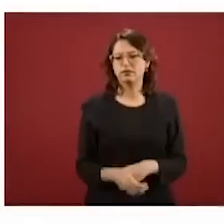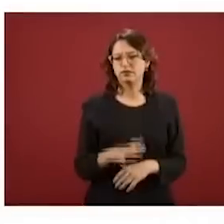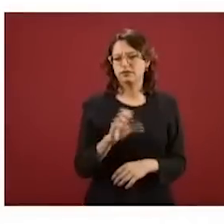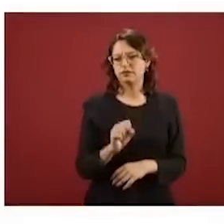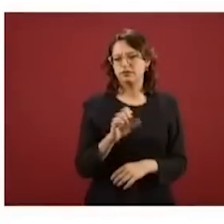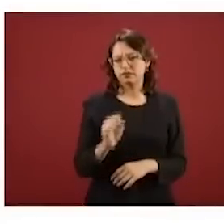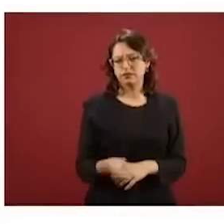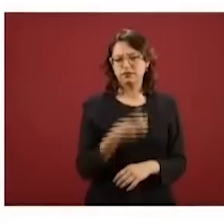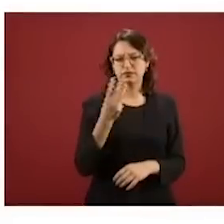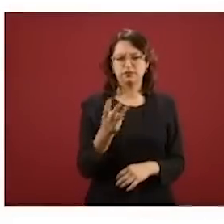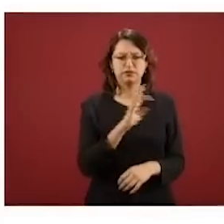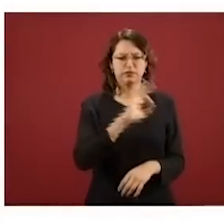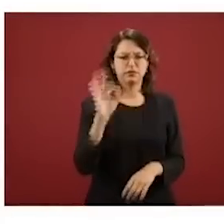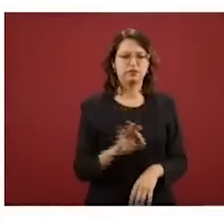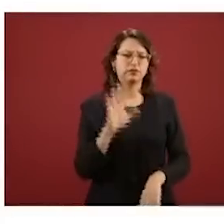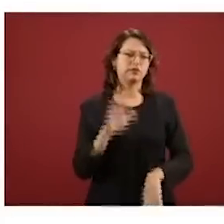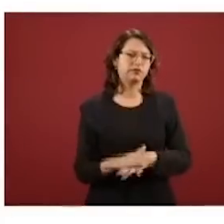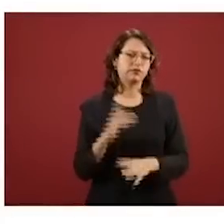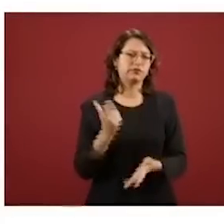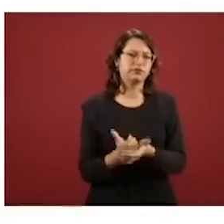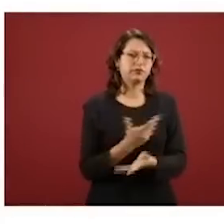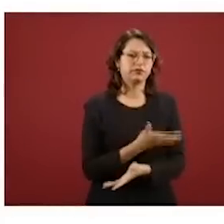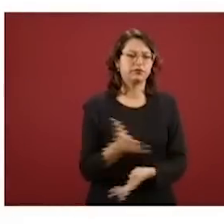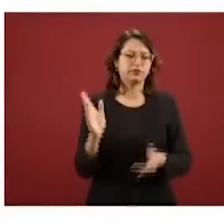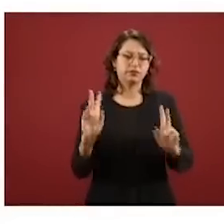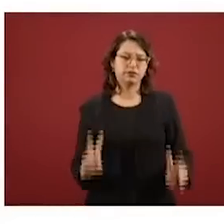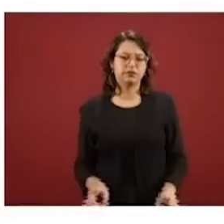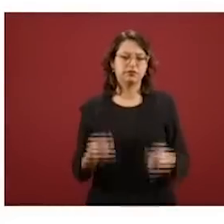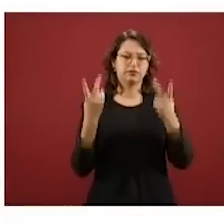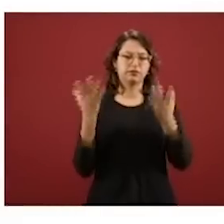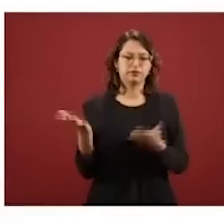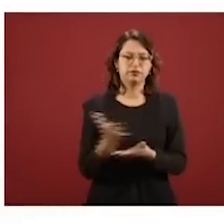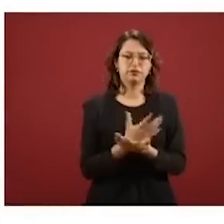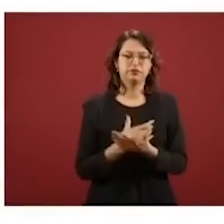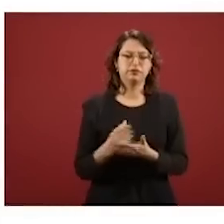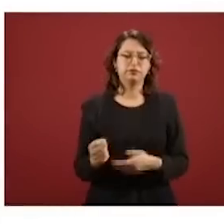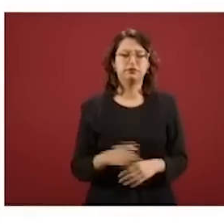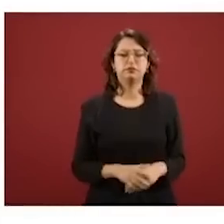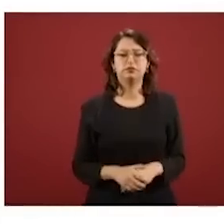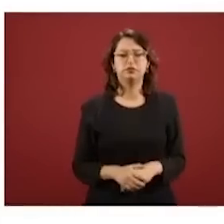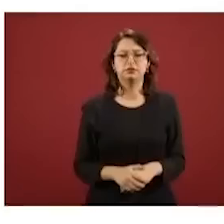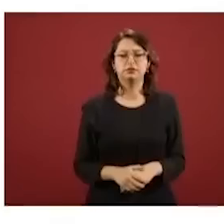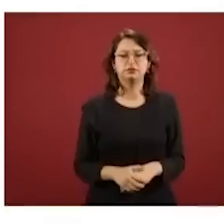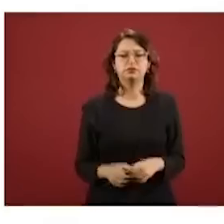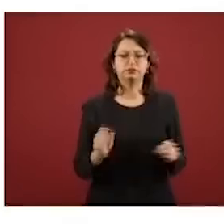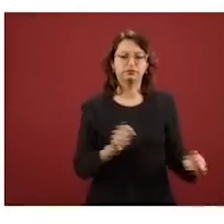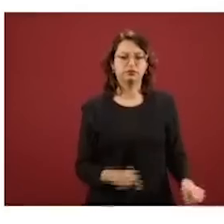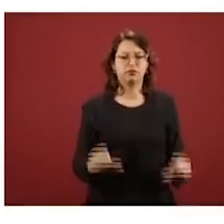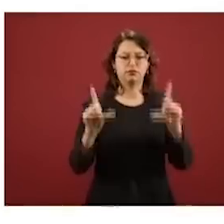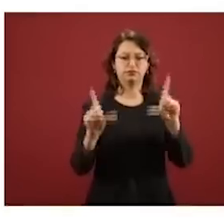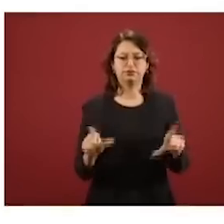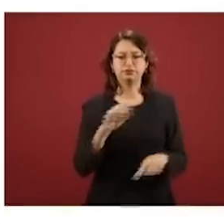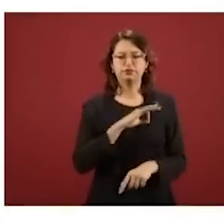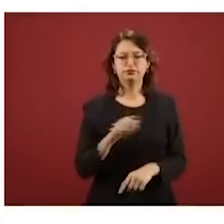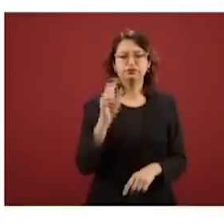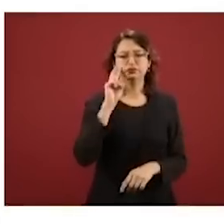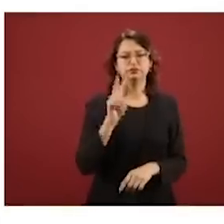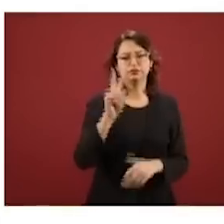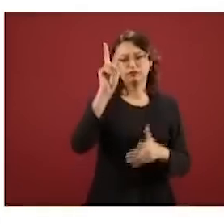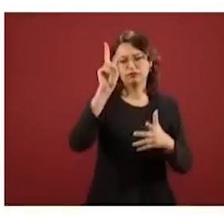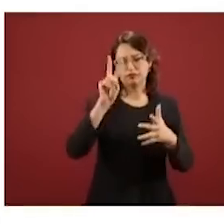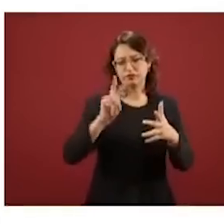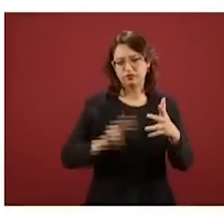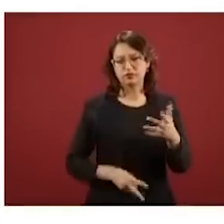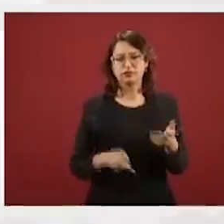63% de sobreprecio en los mismos. Si fueran tan amables, ahí pueden ver los vehículos que